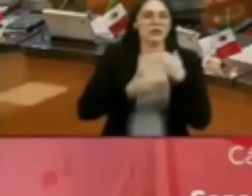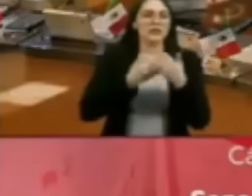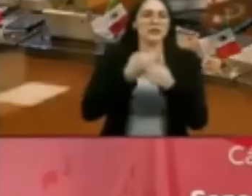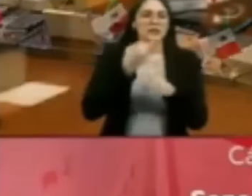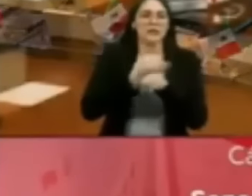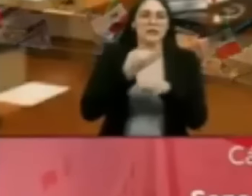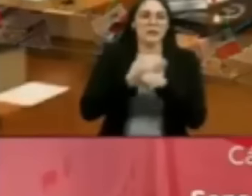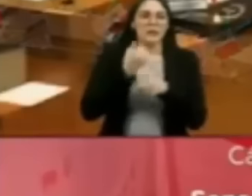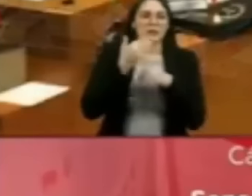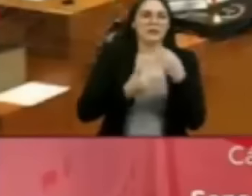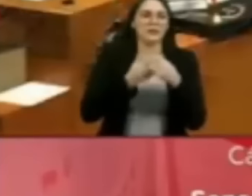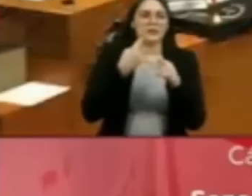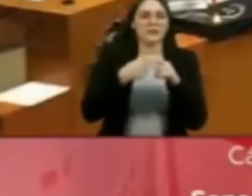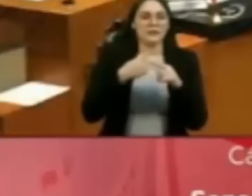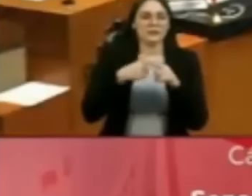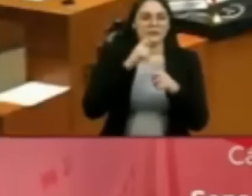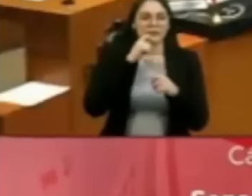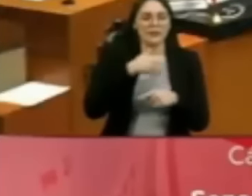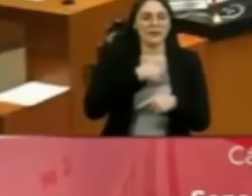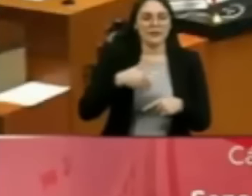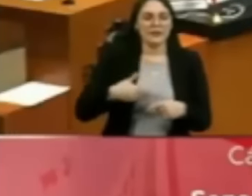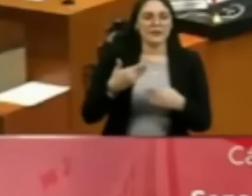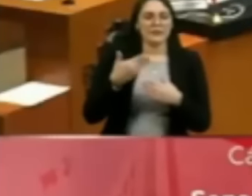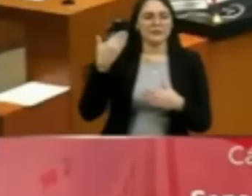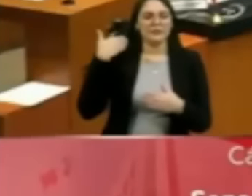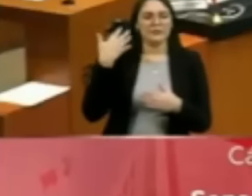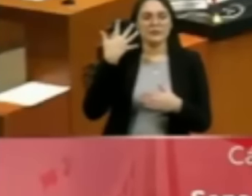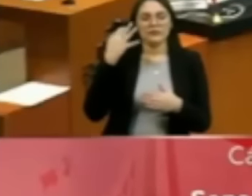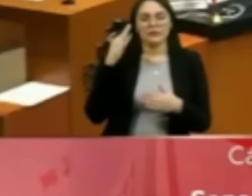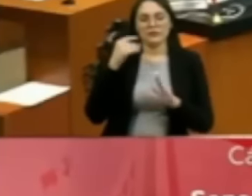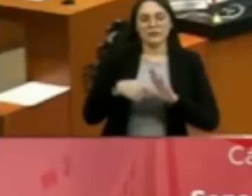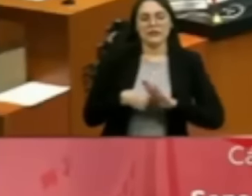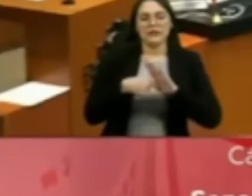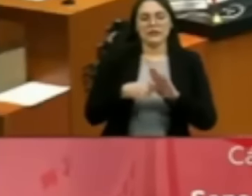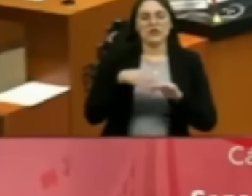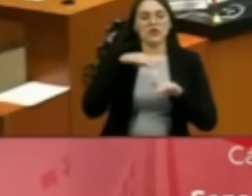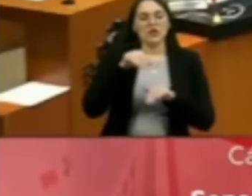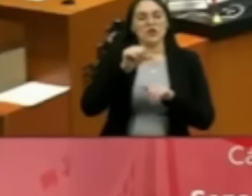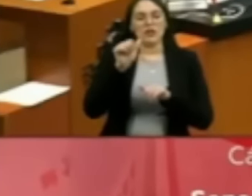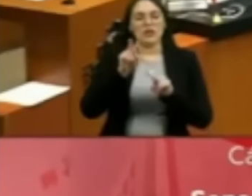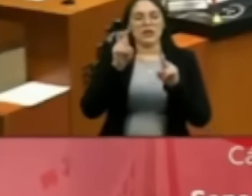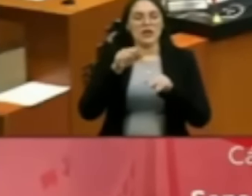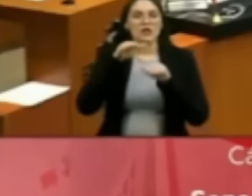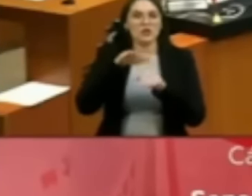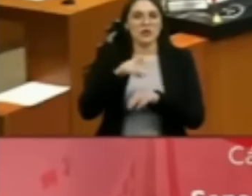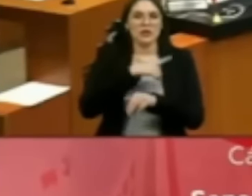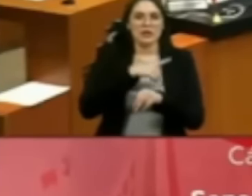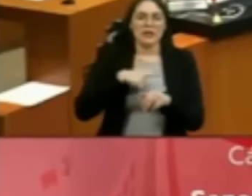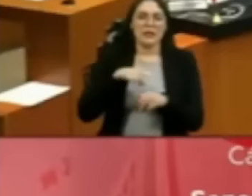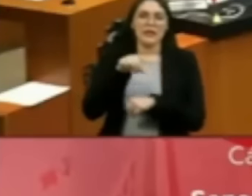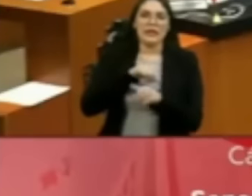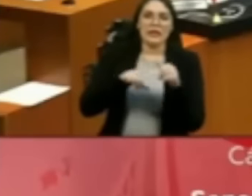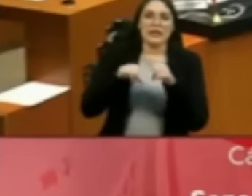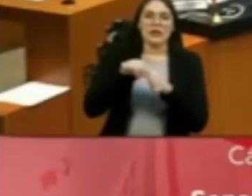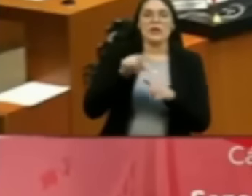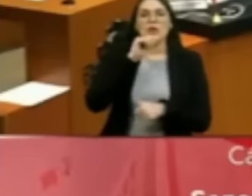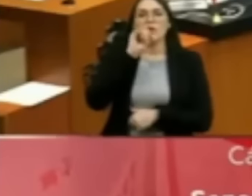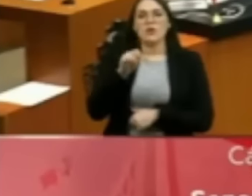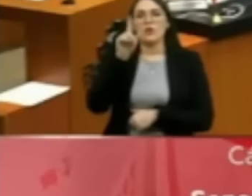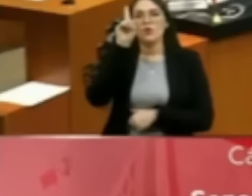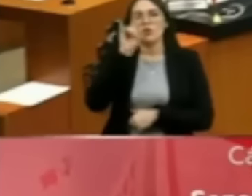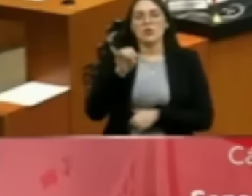que fue enviada por el titular del Ejecutivo Federal el pasado 5 de febrero, es el tema que tiene que ver con sustituir al Consejo de la Judicatura